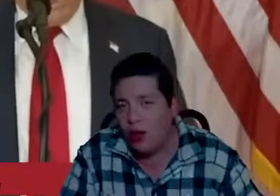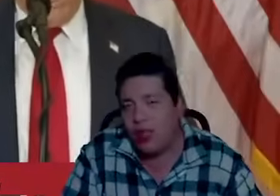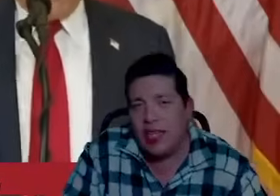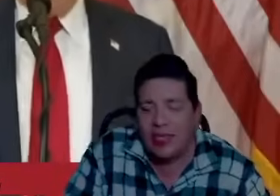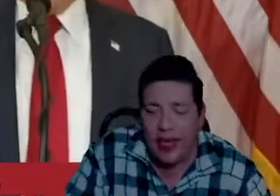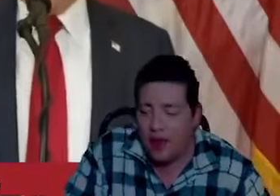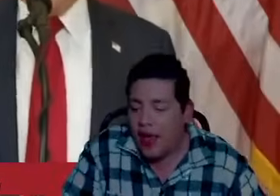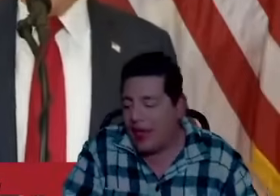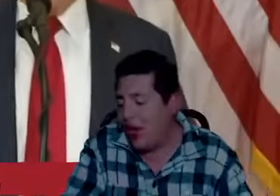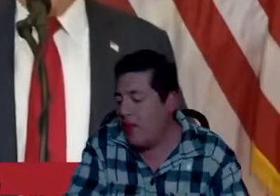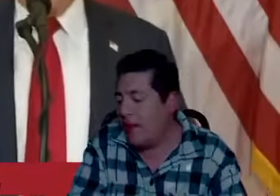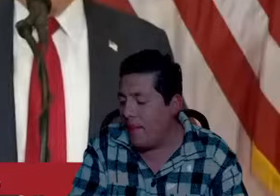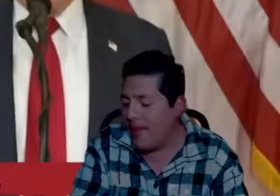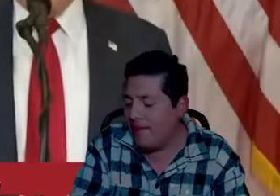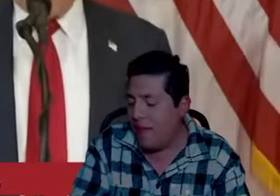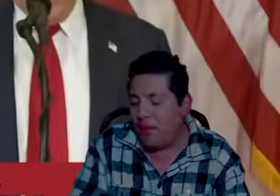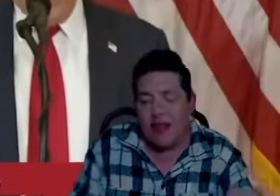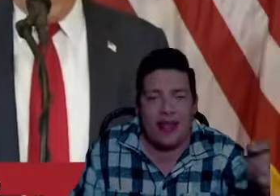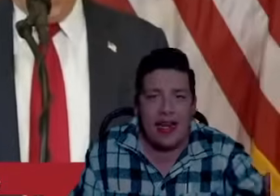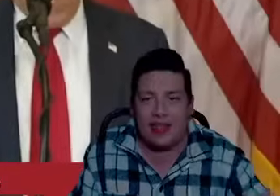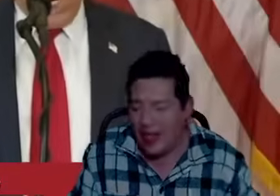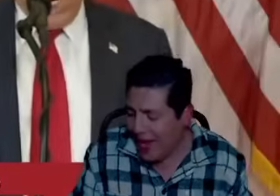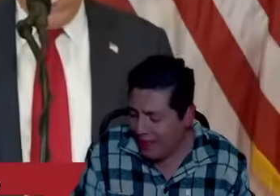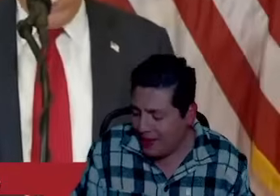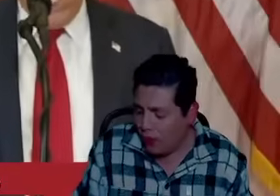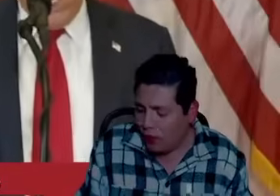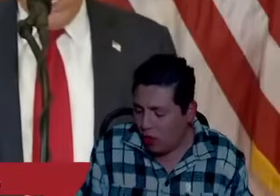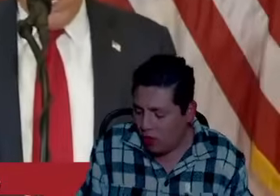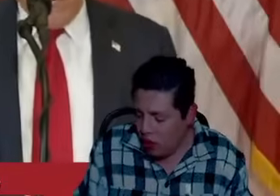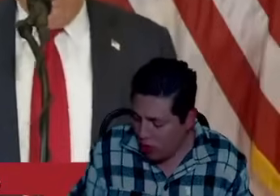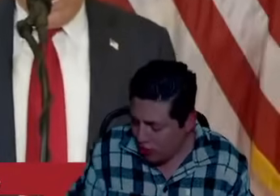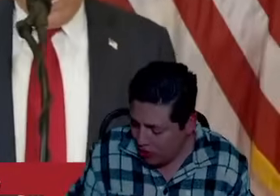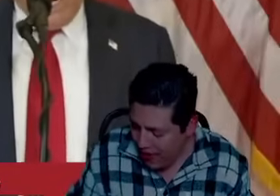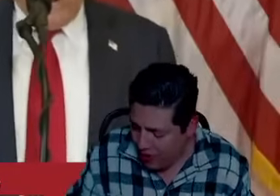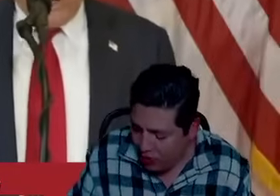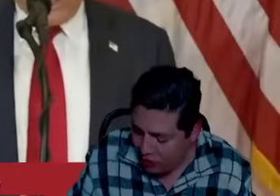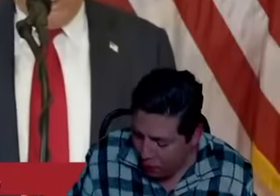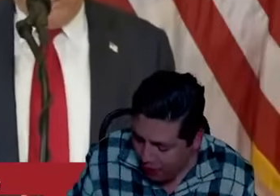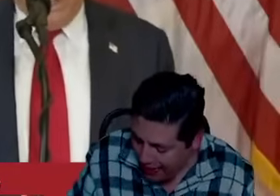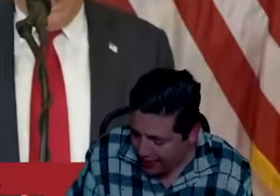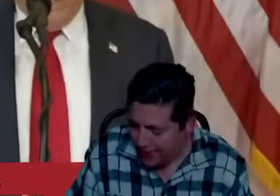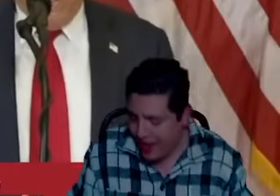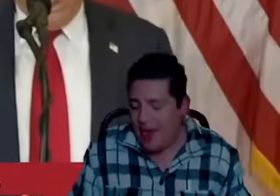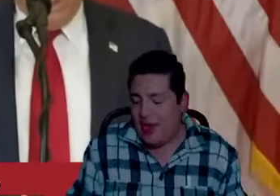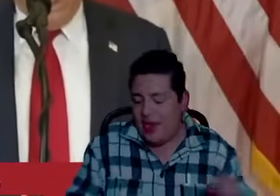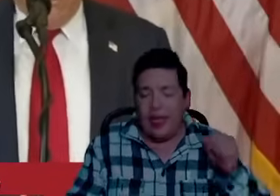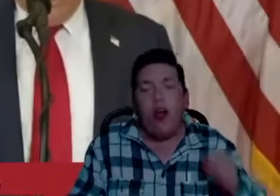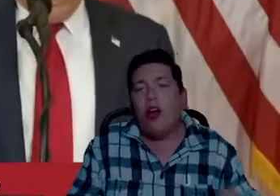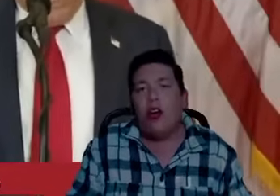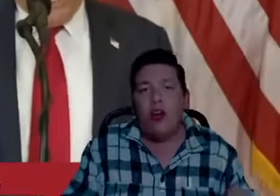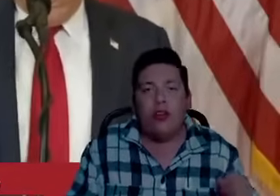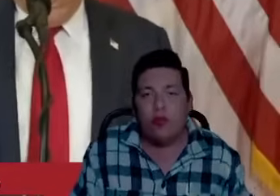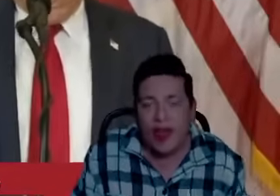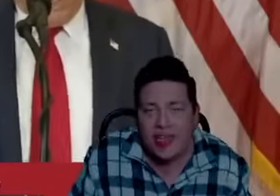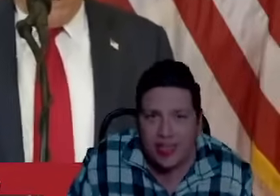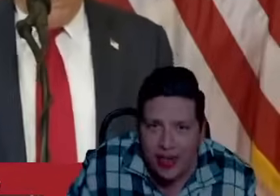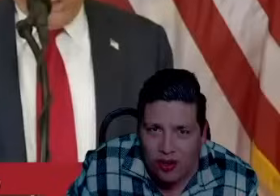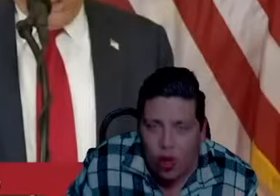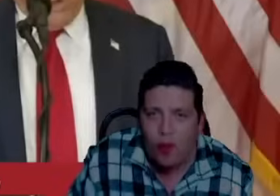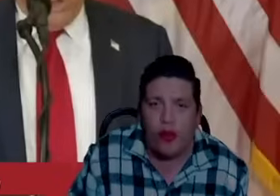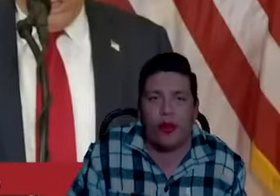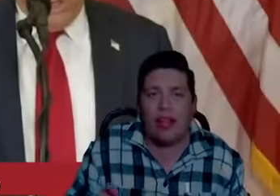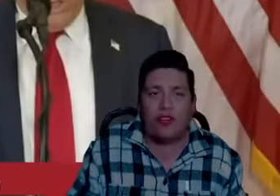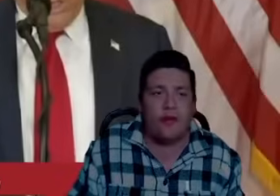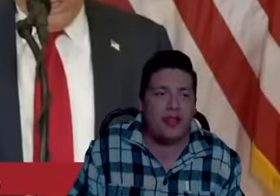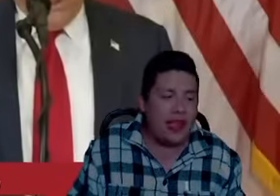25%. Una noticia que obviamente prenden las alarmas y los focos rojos en nuestro país. Y que, ojo, nos